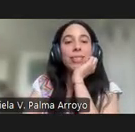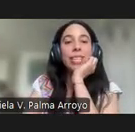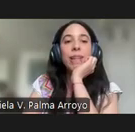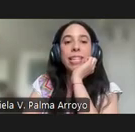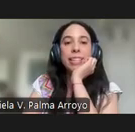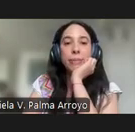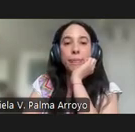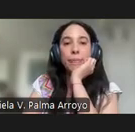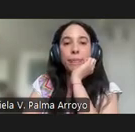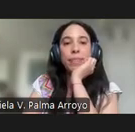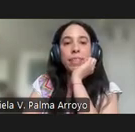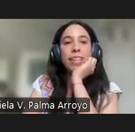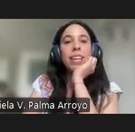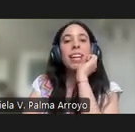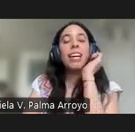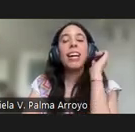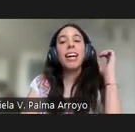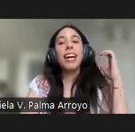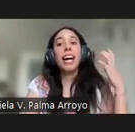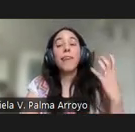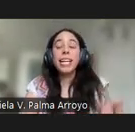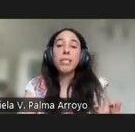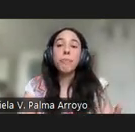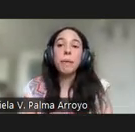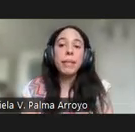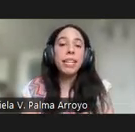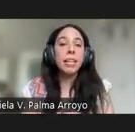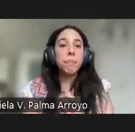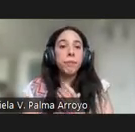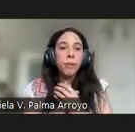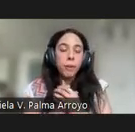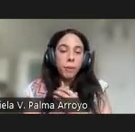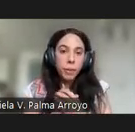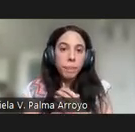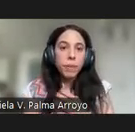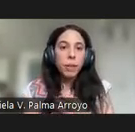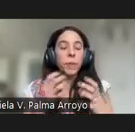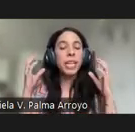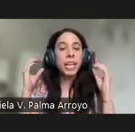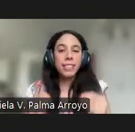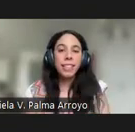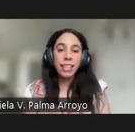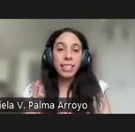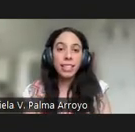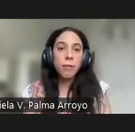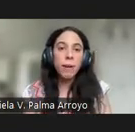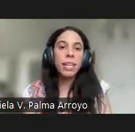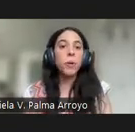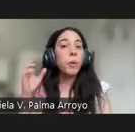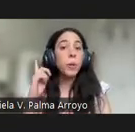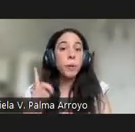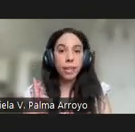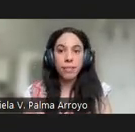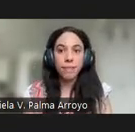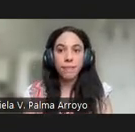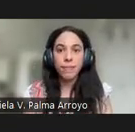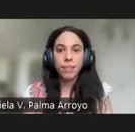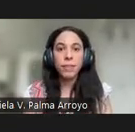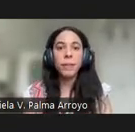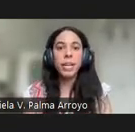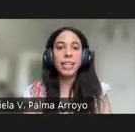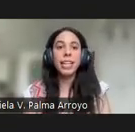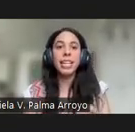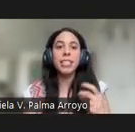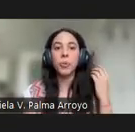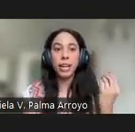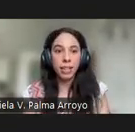ya que tienen sus siluetas, ahora les voy a pedir que por favor ubiquen en esa silueta